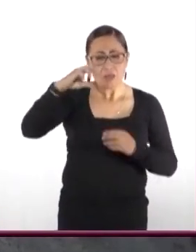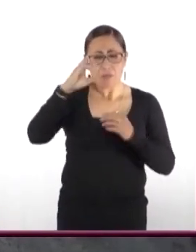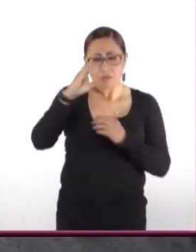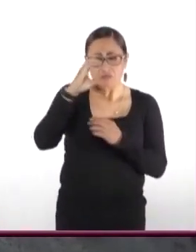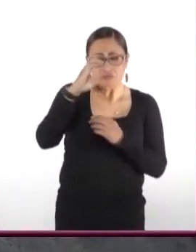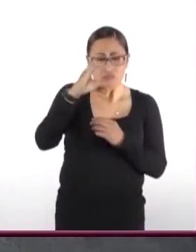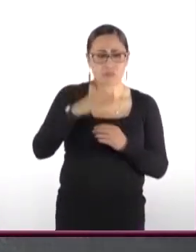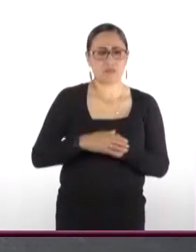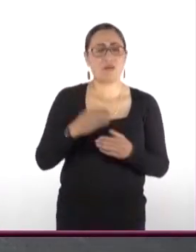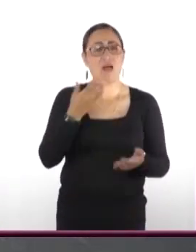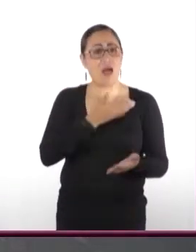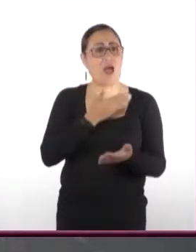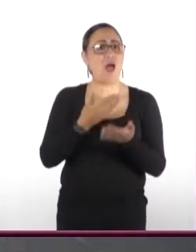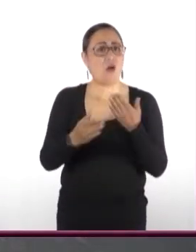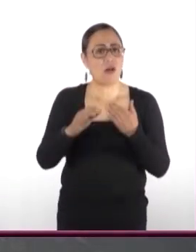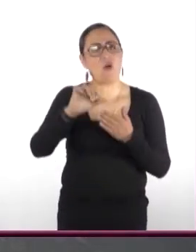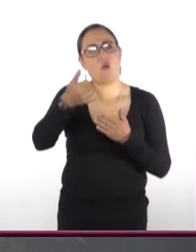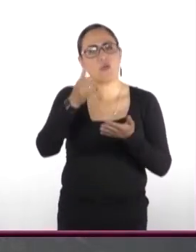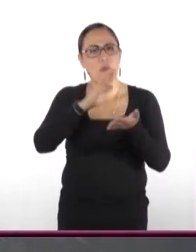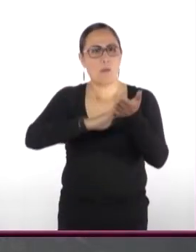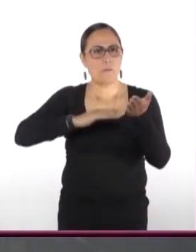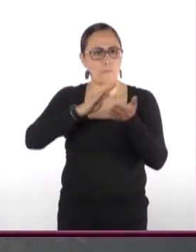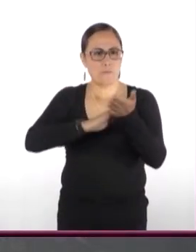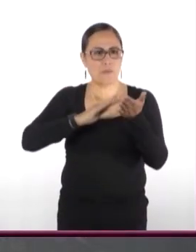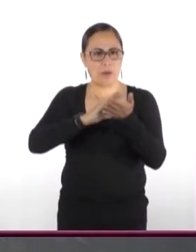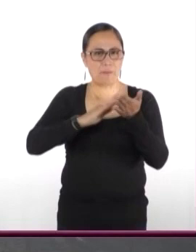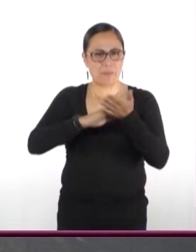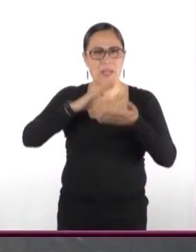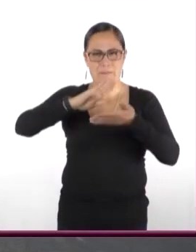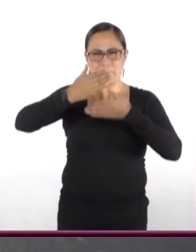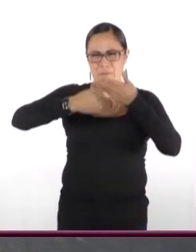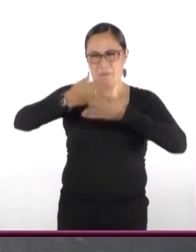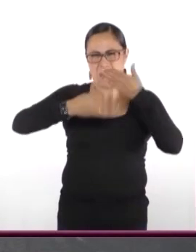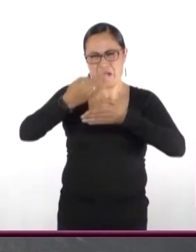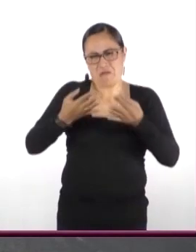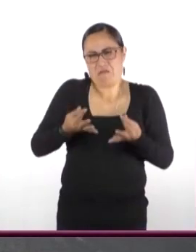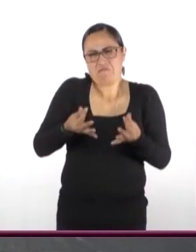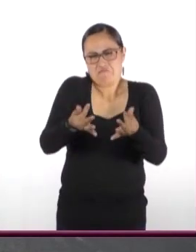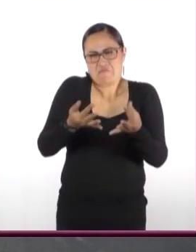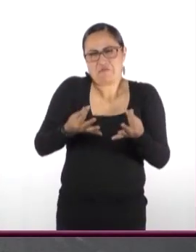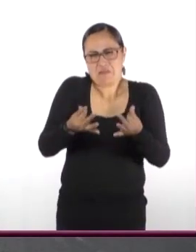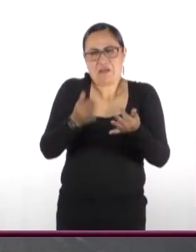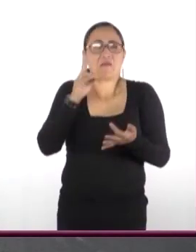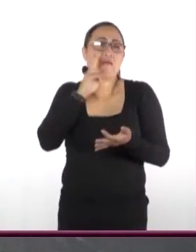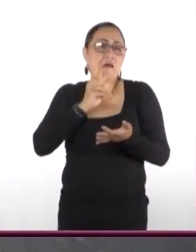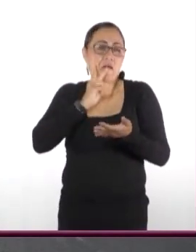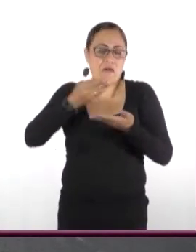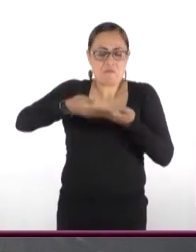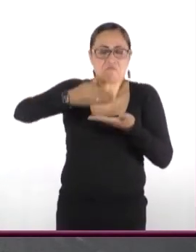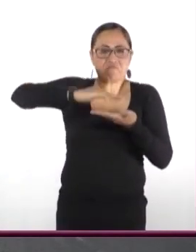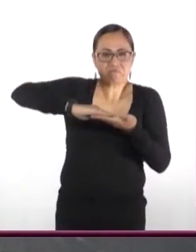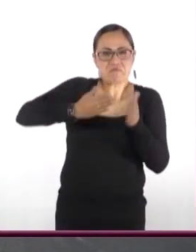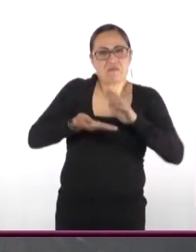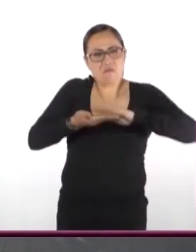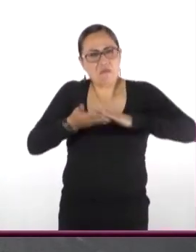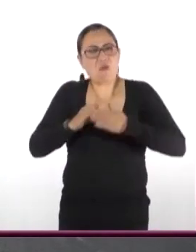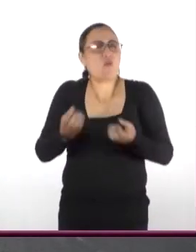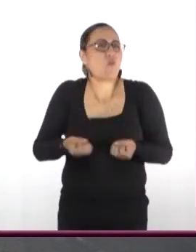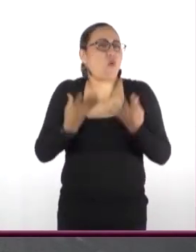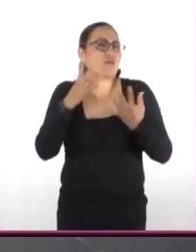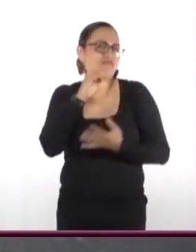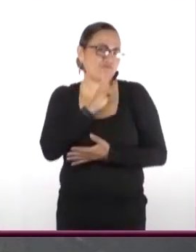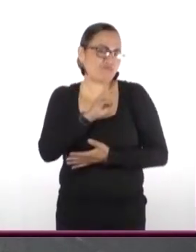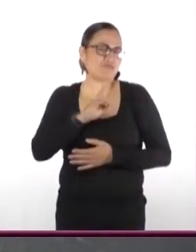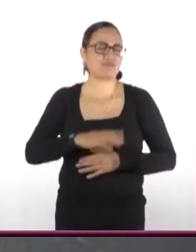centímetros. Bueno, ahora vamos a intentarlo con papel de baño porque es bastante más delgado. Vamos Ok. a ver cuántos dobleces logramos hacer. Ok.